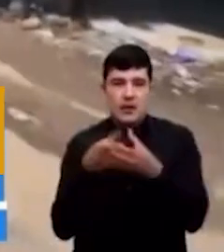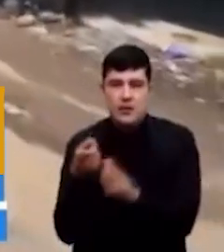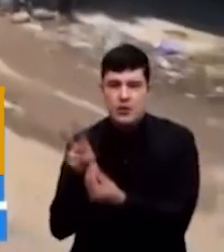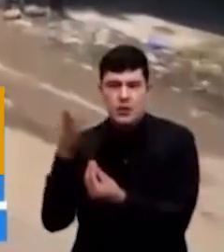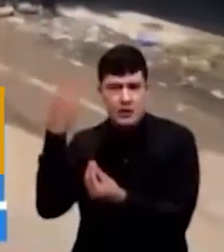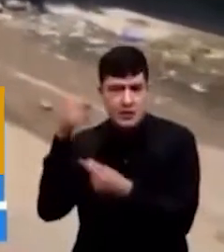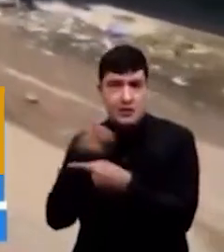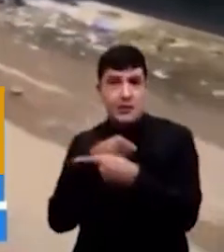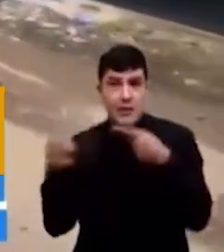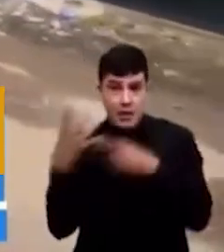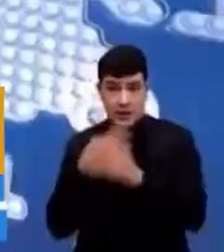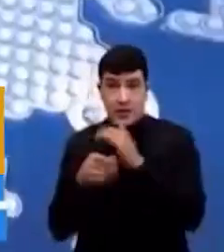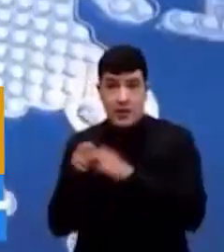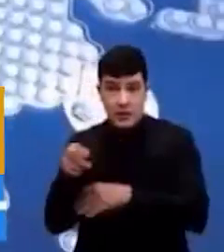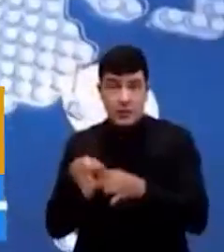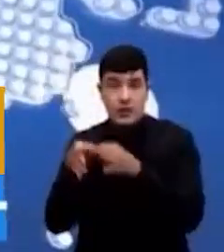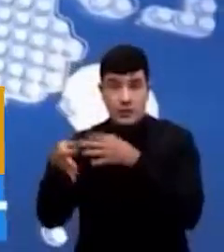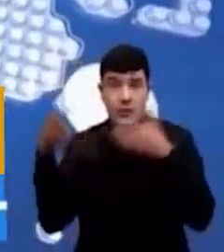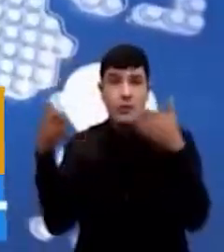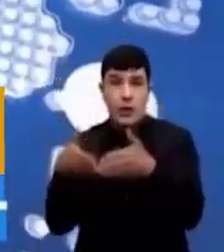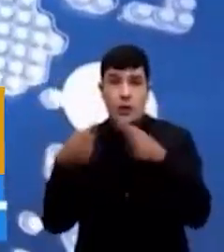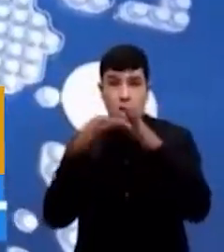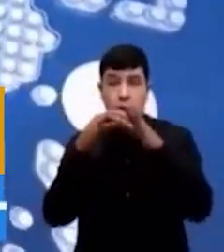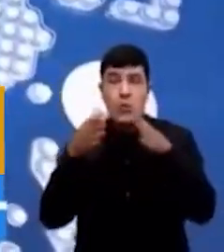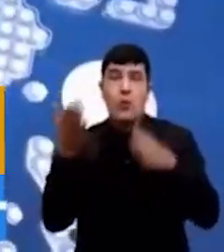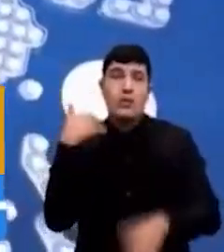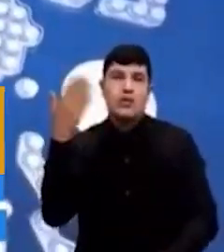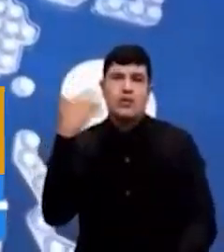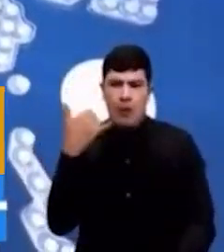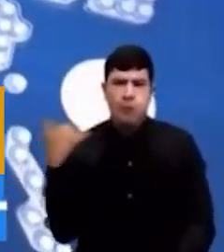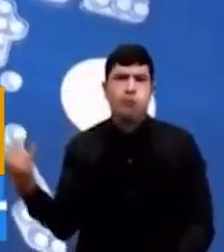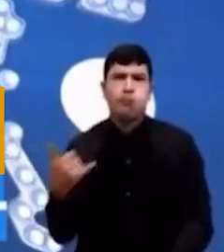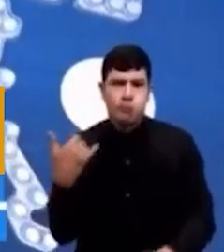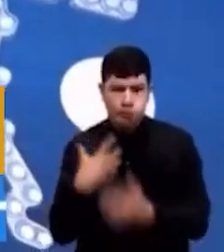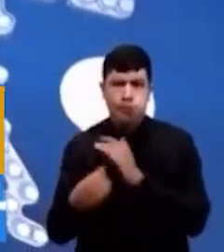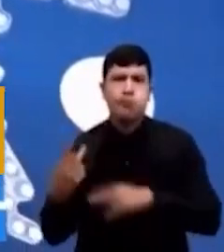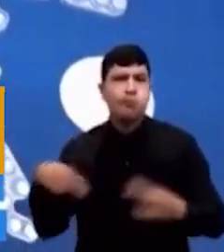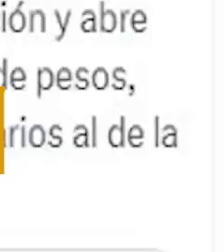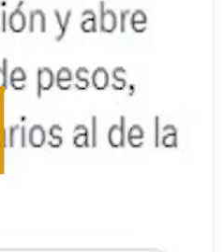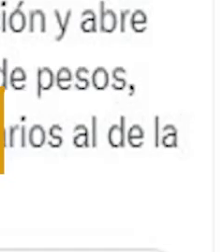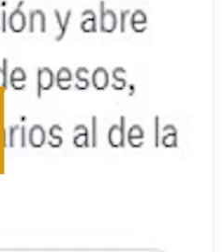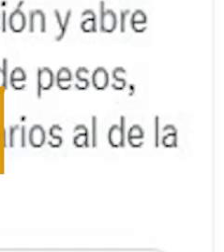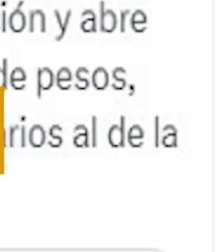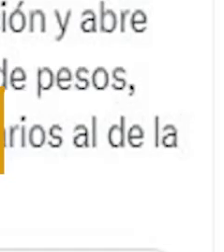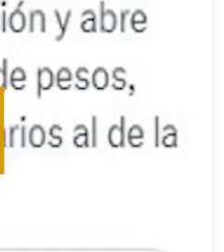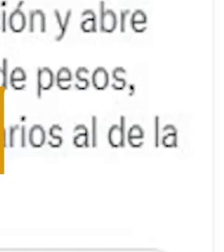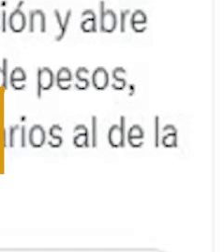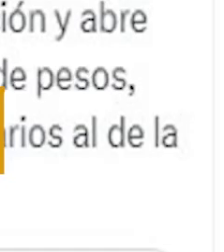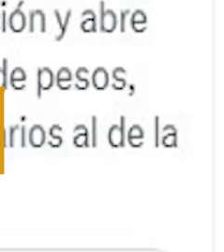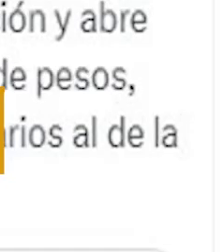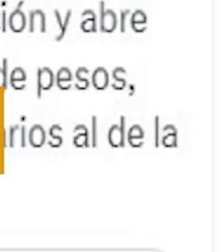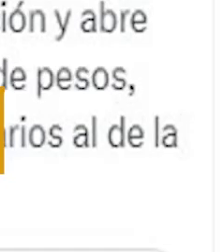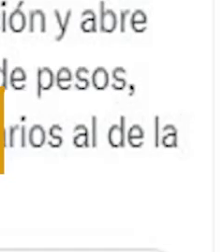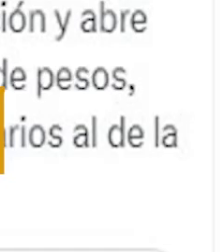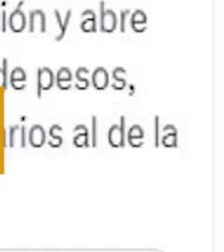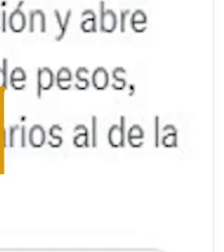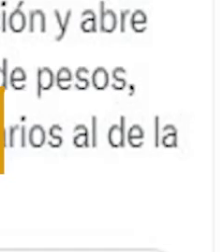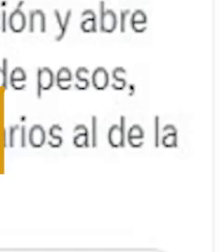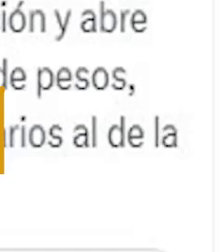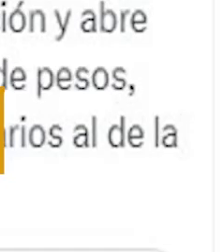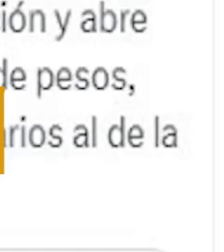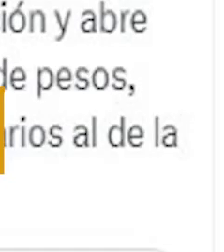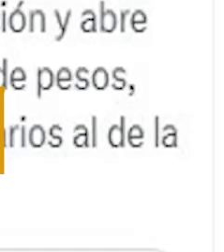semana pasada que estuvo en Puente Sogamoso, en Puerto Wilches, la presencia del LN en Puerto Wilches. Los gobernantes, a través de la Federación Nacional